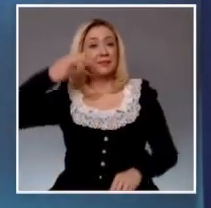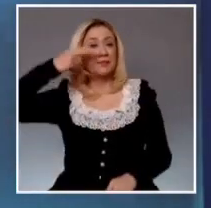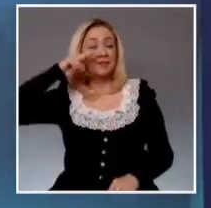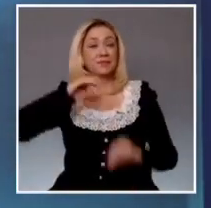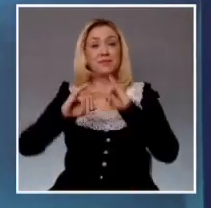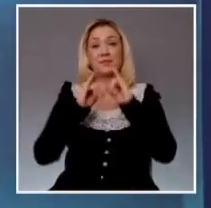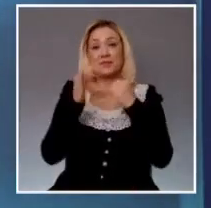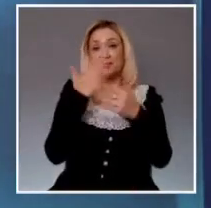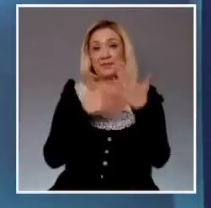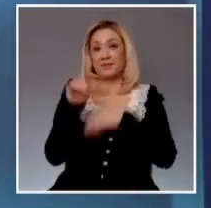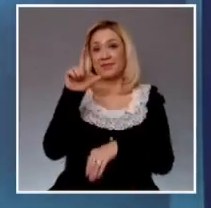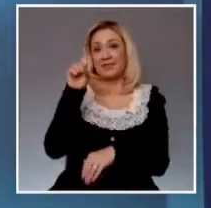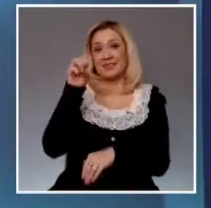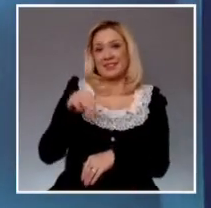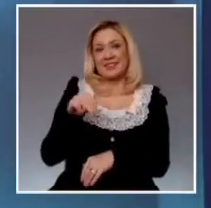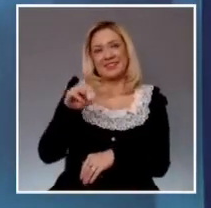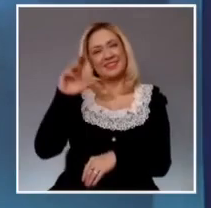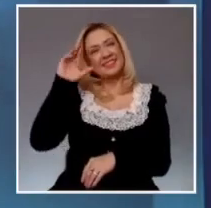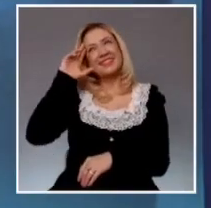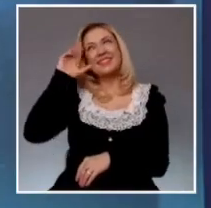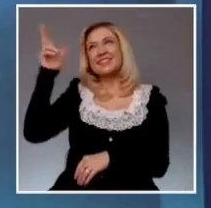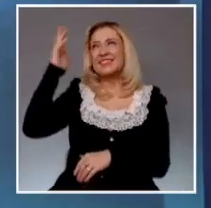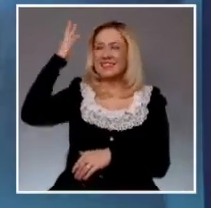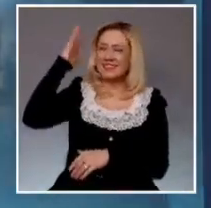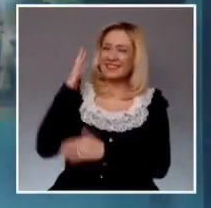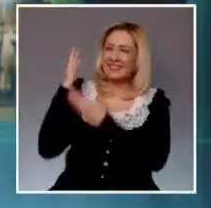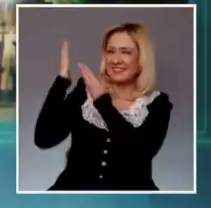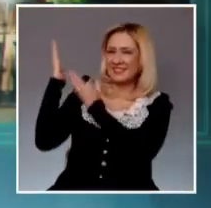Hola, Nidia. Y es así como iniciamos.